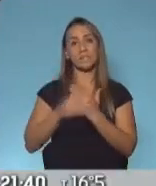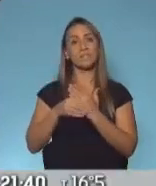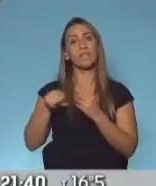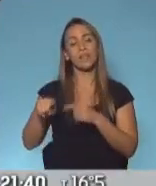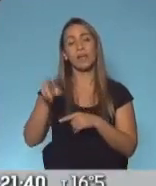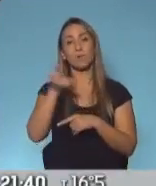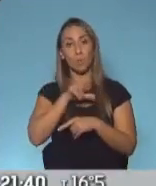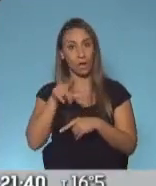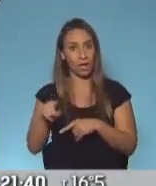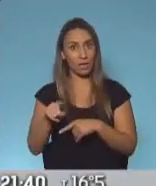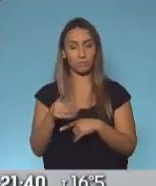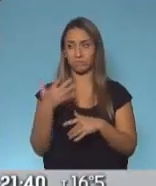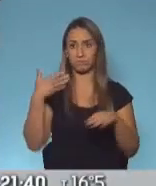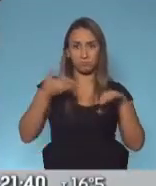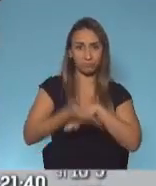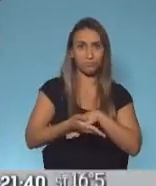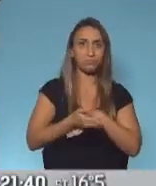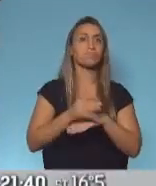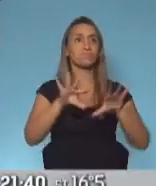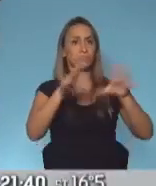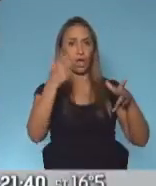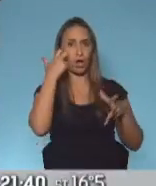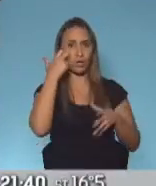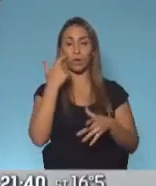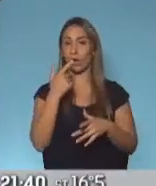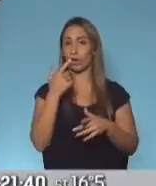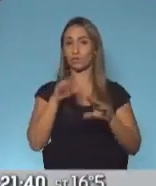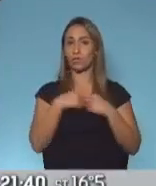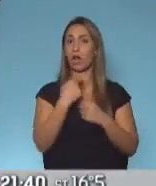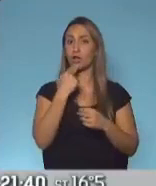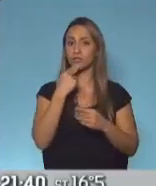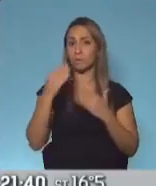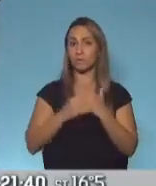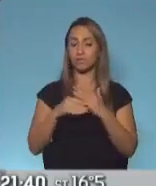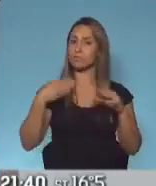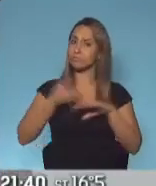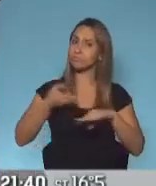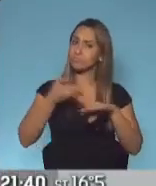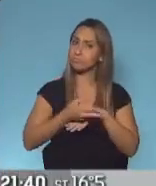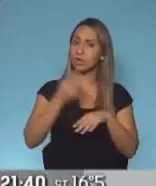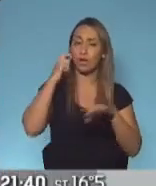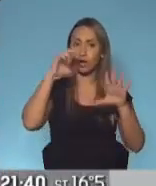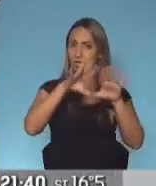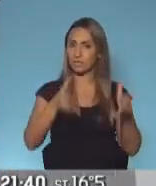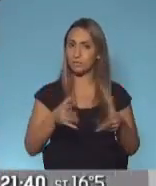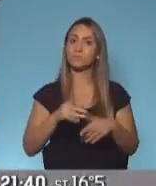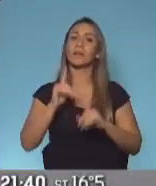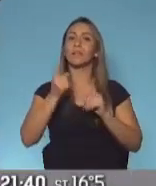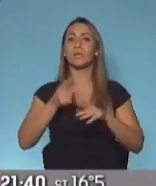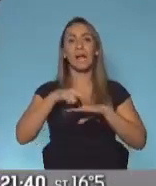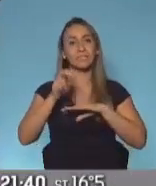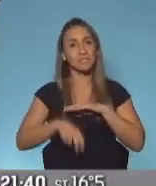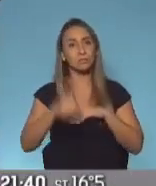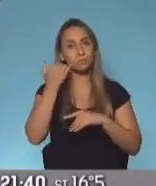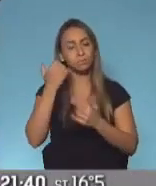últimos 15 días, 11 ministros brindaron informe de la situación al Congreso. El canciller contó cómo había sido el